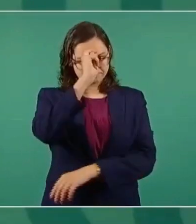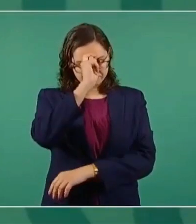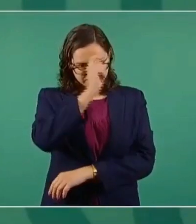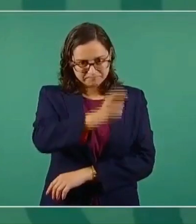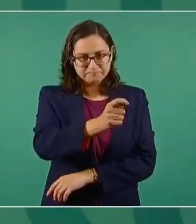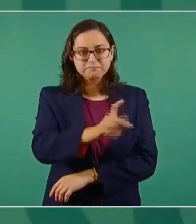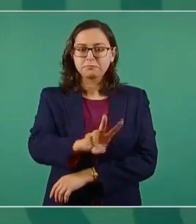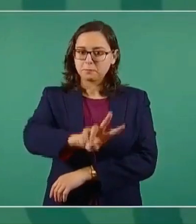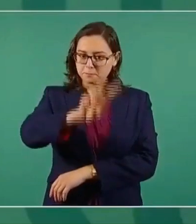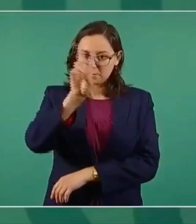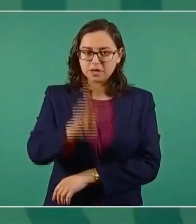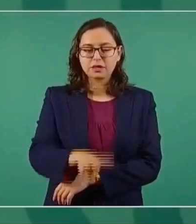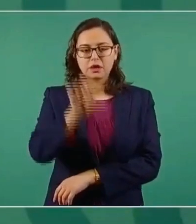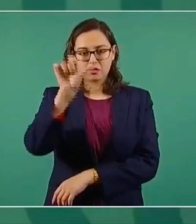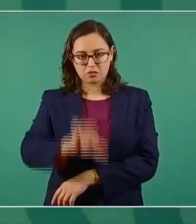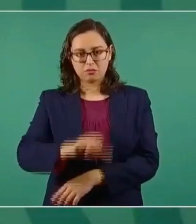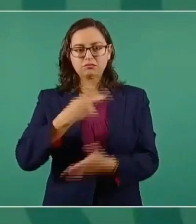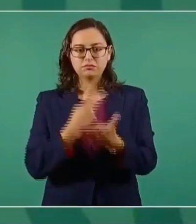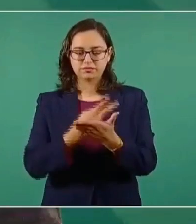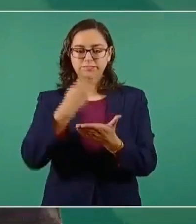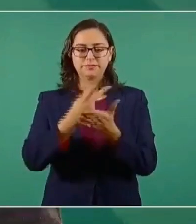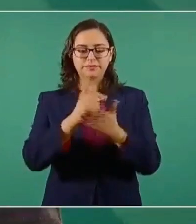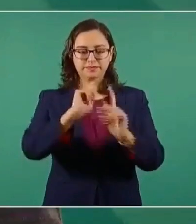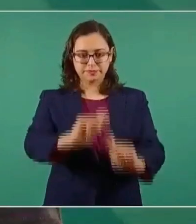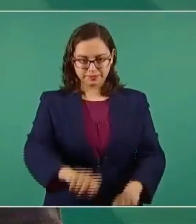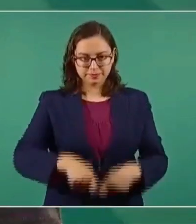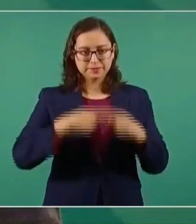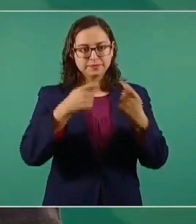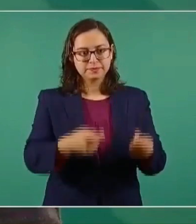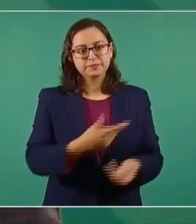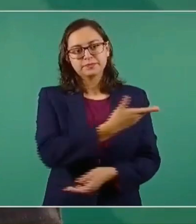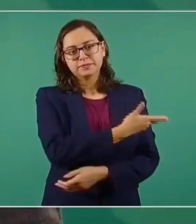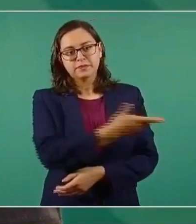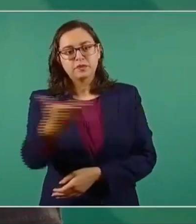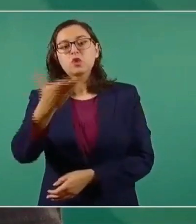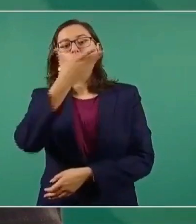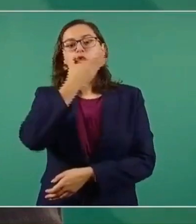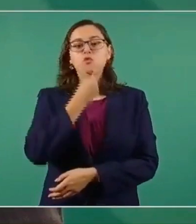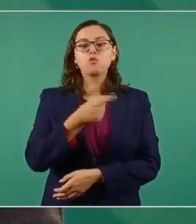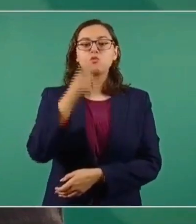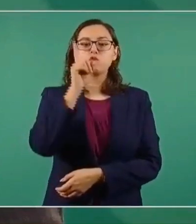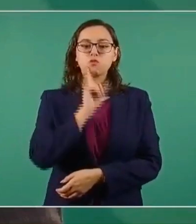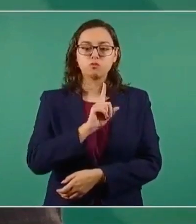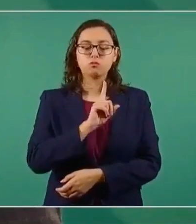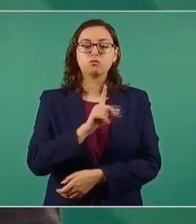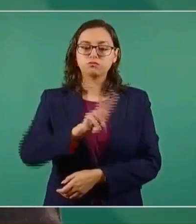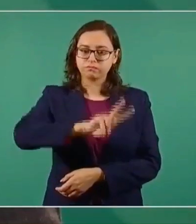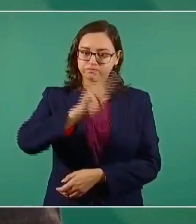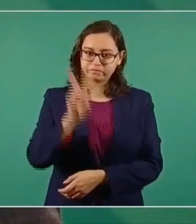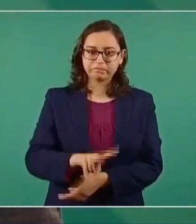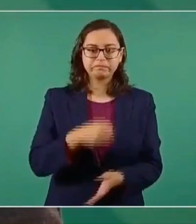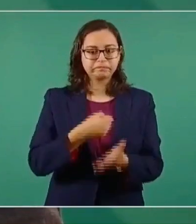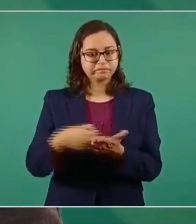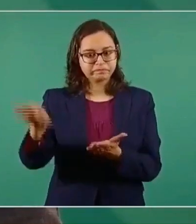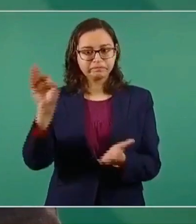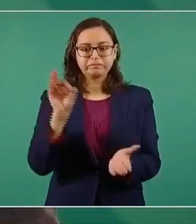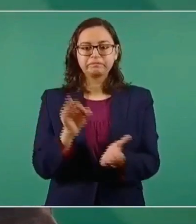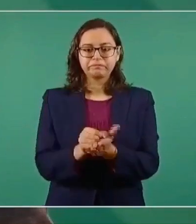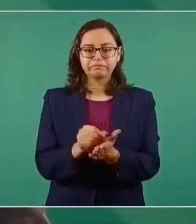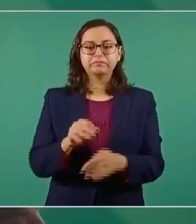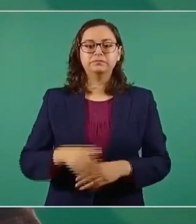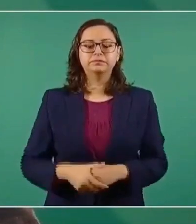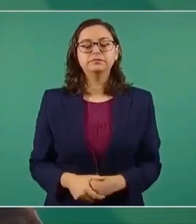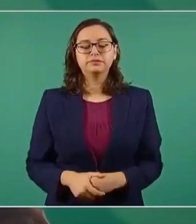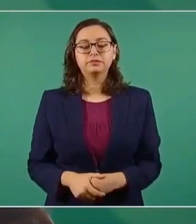quienes dedicamos esta condecoración, es a ellas y a ellos a quienes llamamos héroes. Hoy,